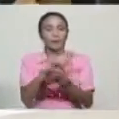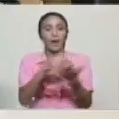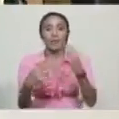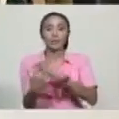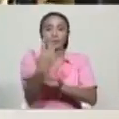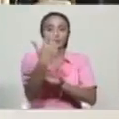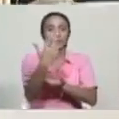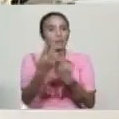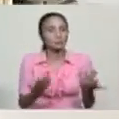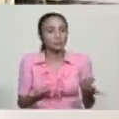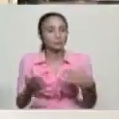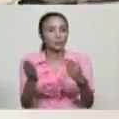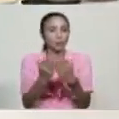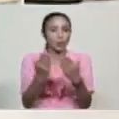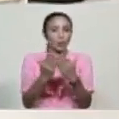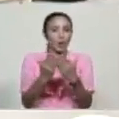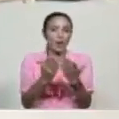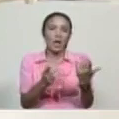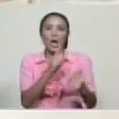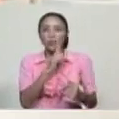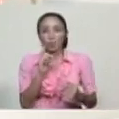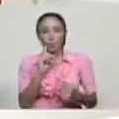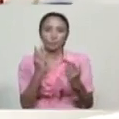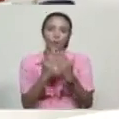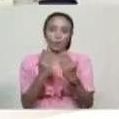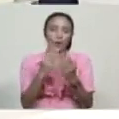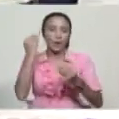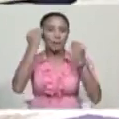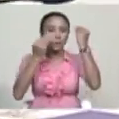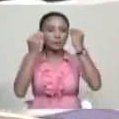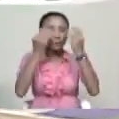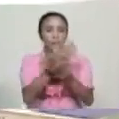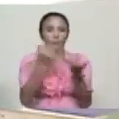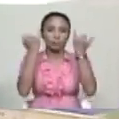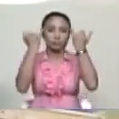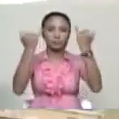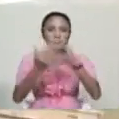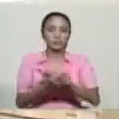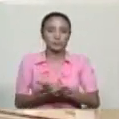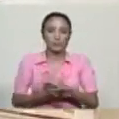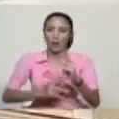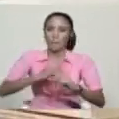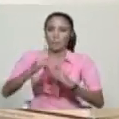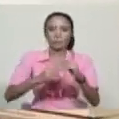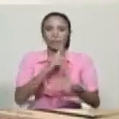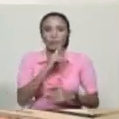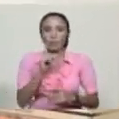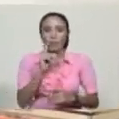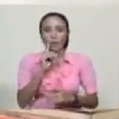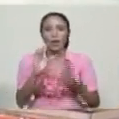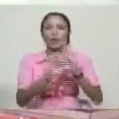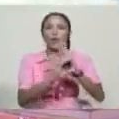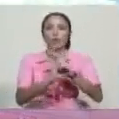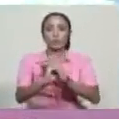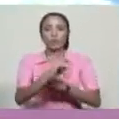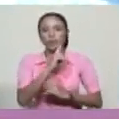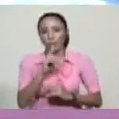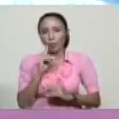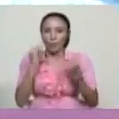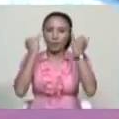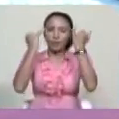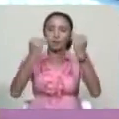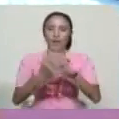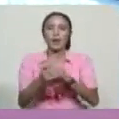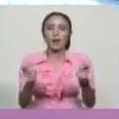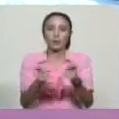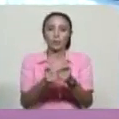tercera escuela de pensamiento crítico descolonial, Estado y procesos constituyentes, que se ha estado desarrollando